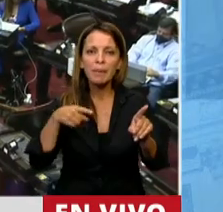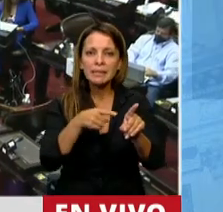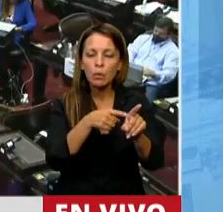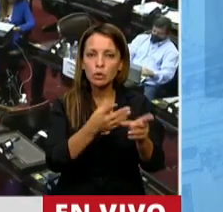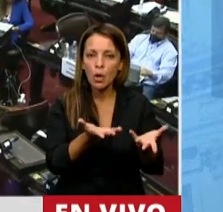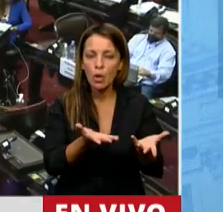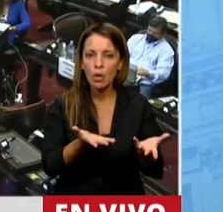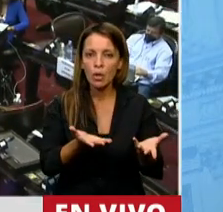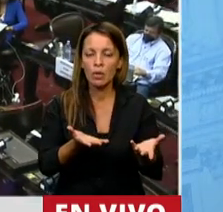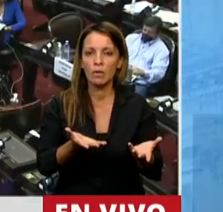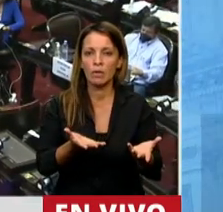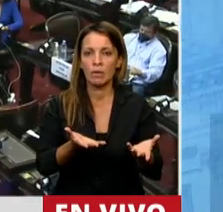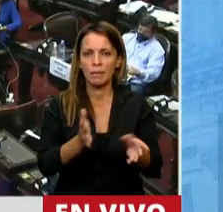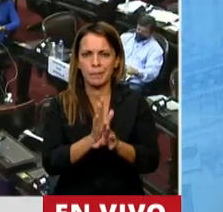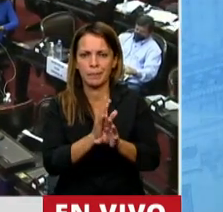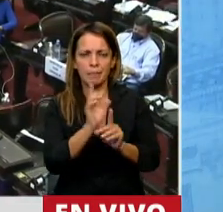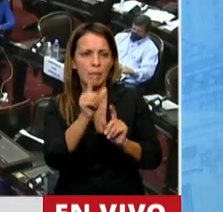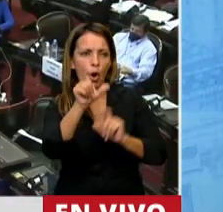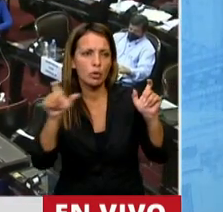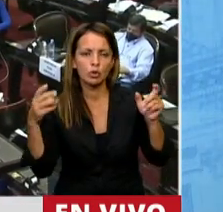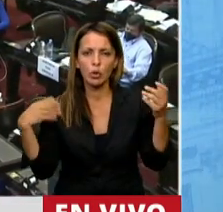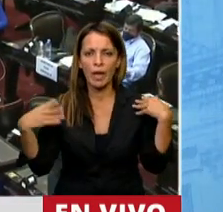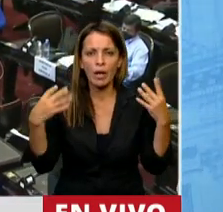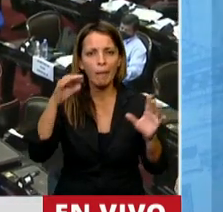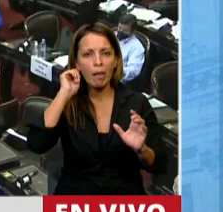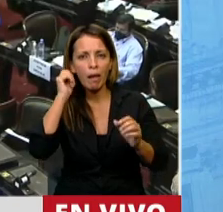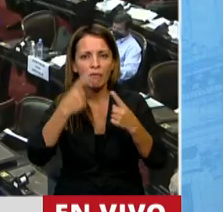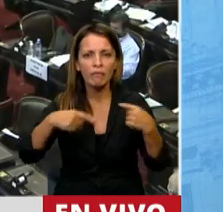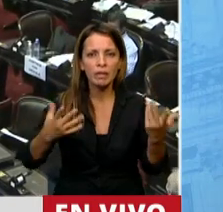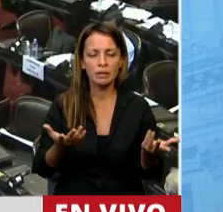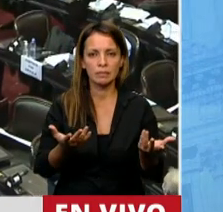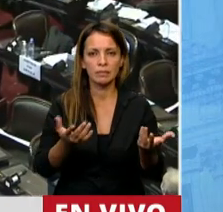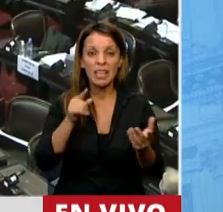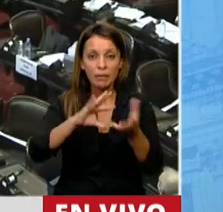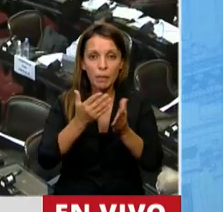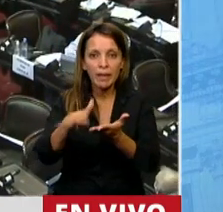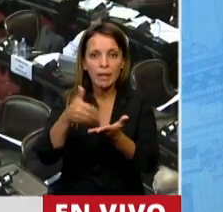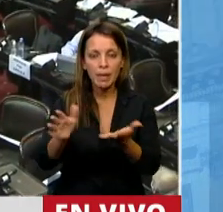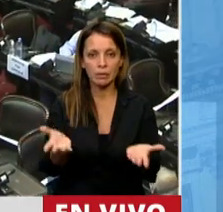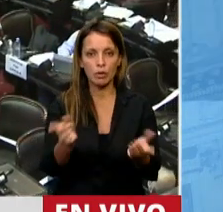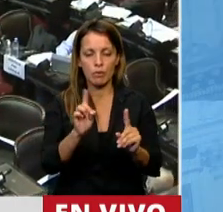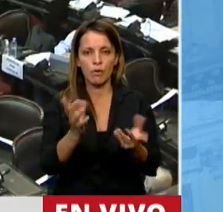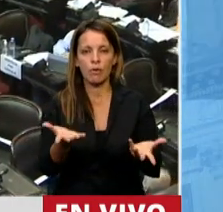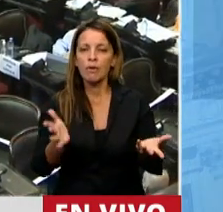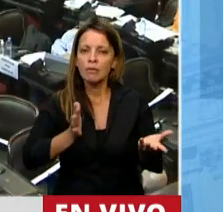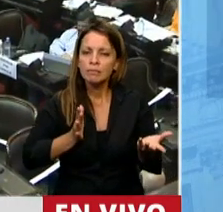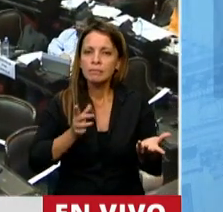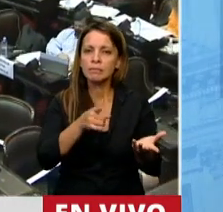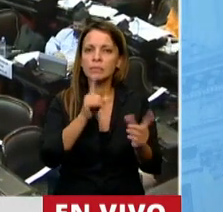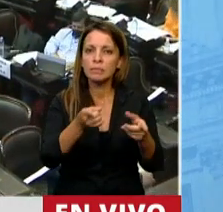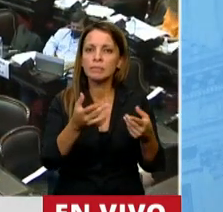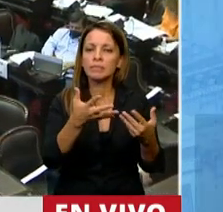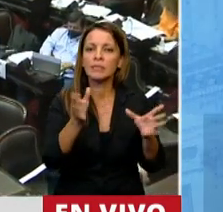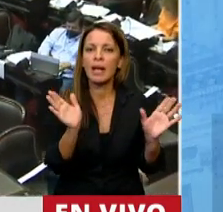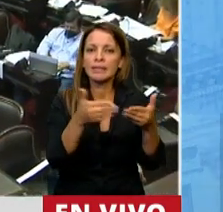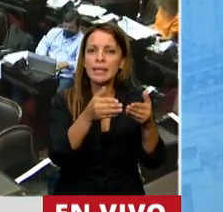casi entre ciudadanos. Más discriminación que esa, o el uso del terror ante el encierro real